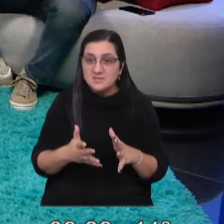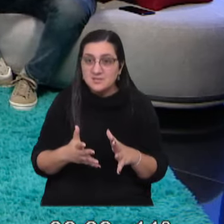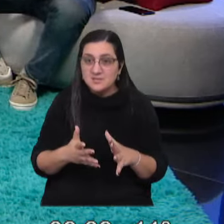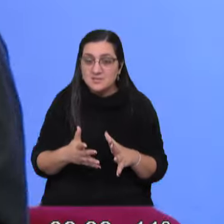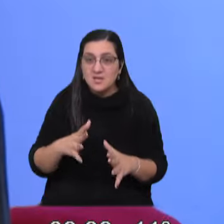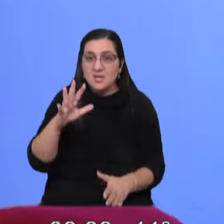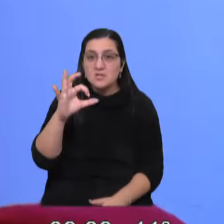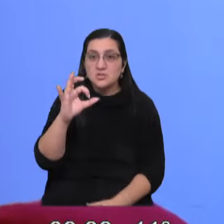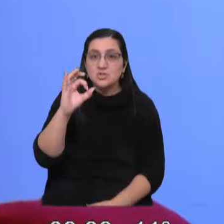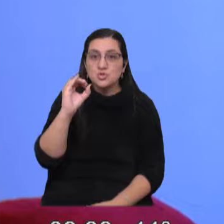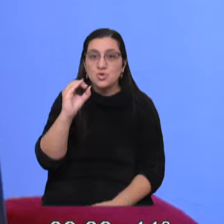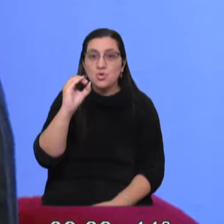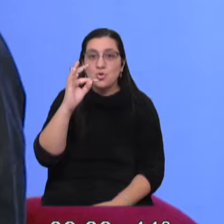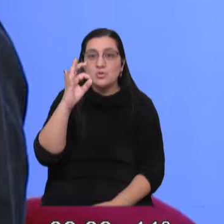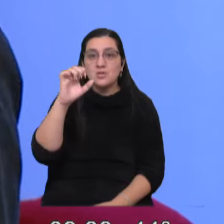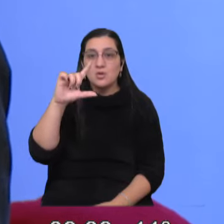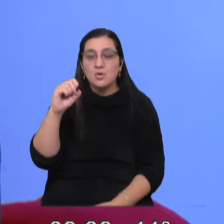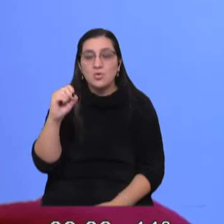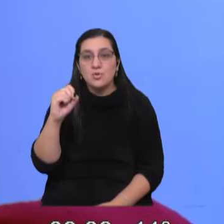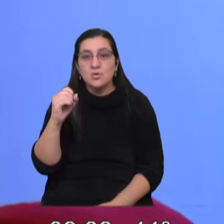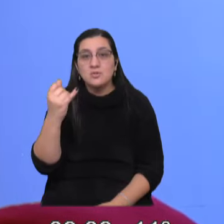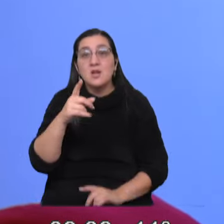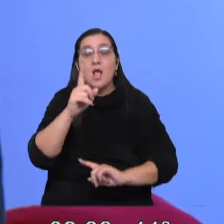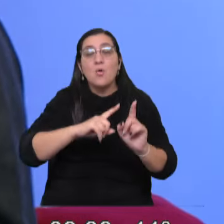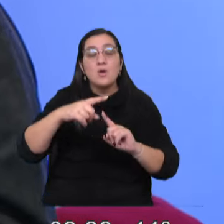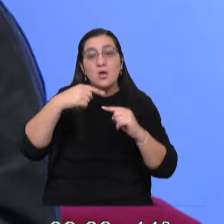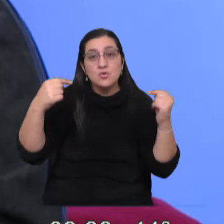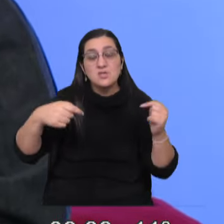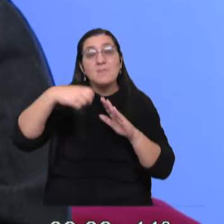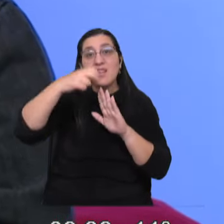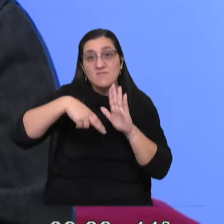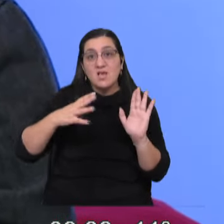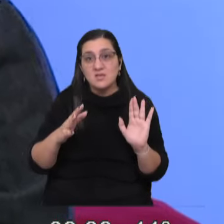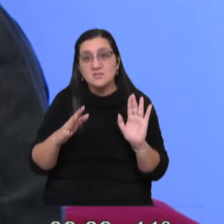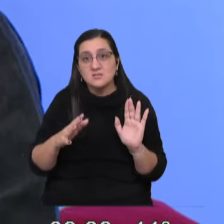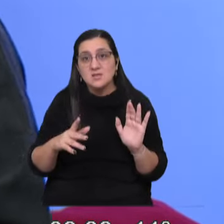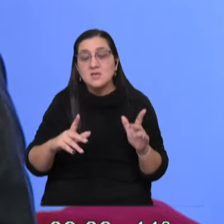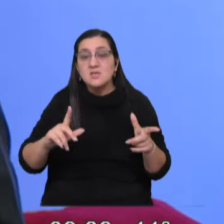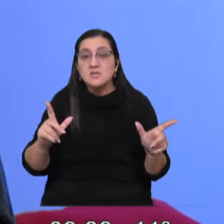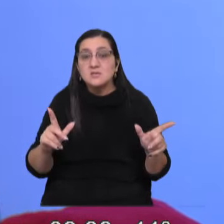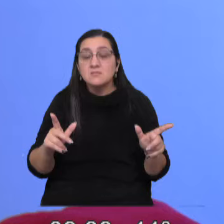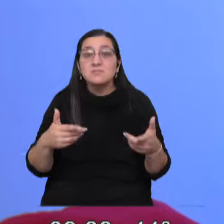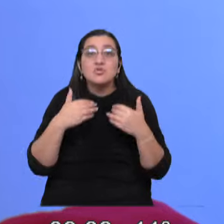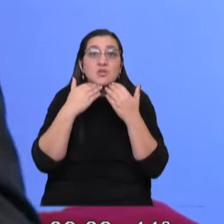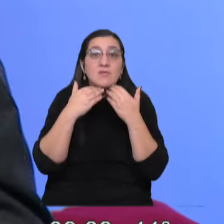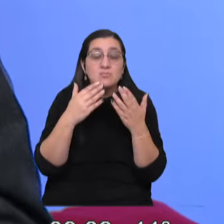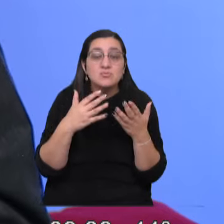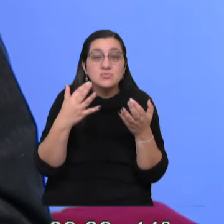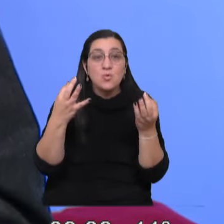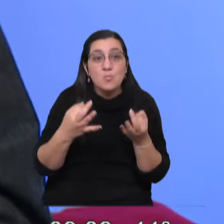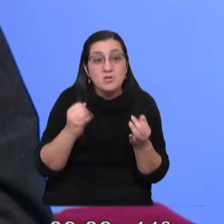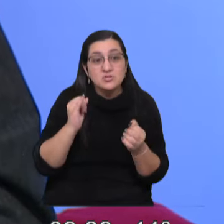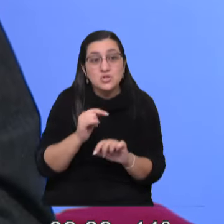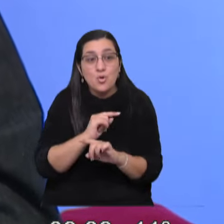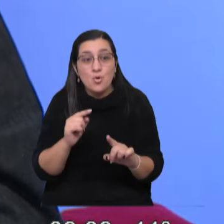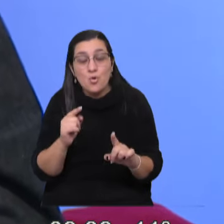Sotelo para me imagino para este quino él tenía algunas cosas planificadas que se se habrán terminado dando no no nos enteraremos seguramente al final